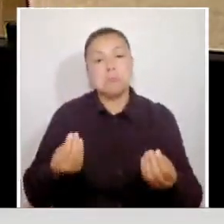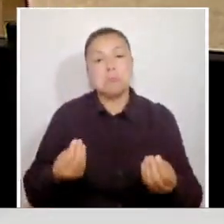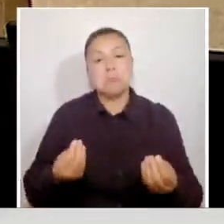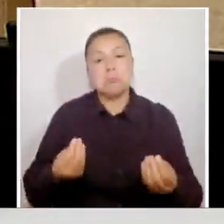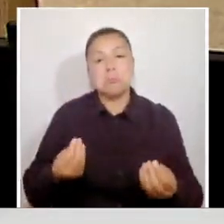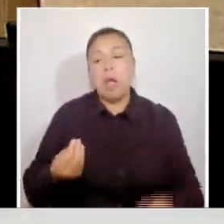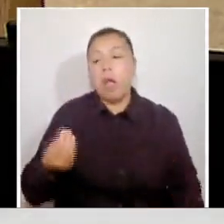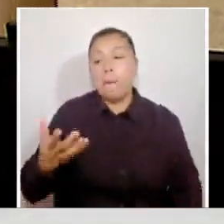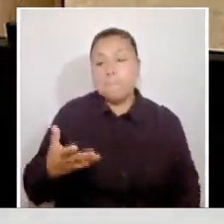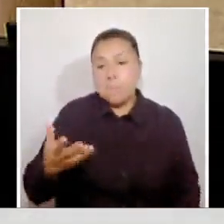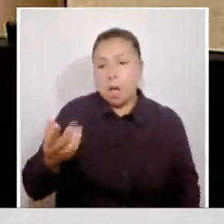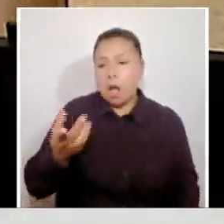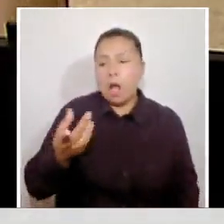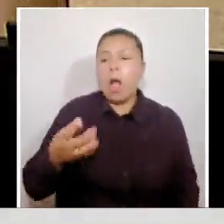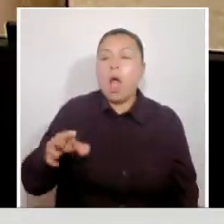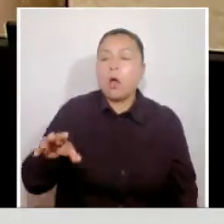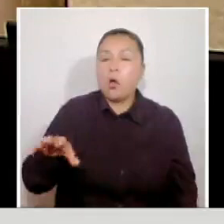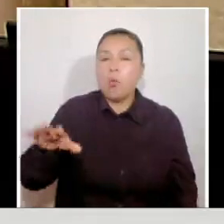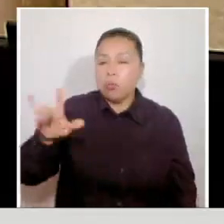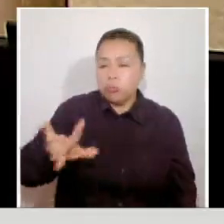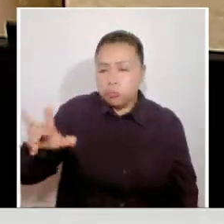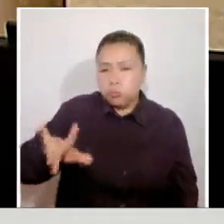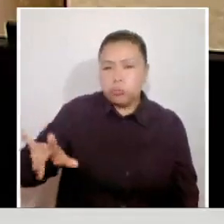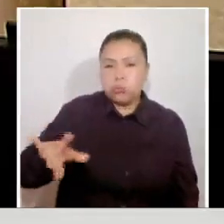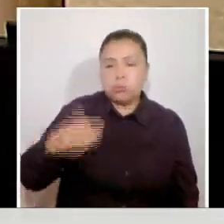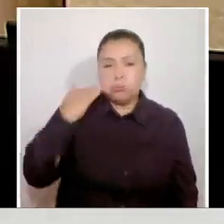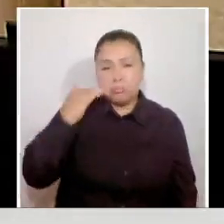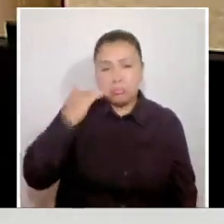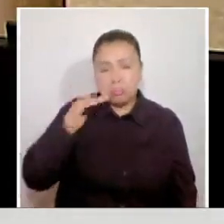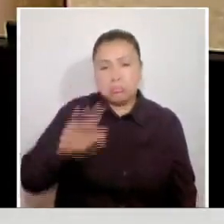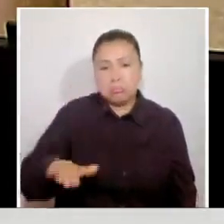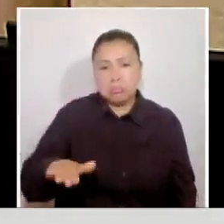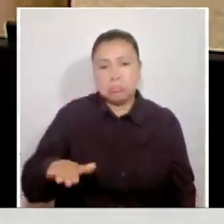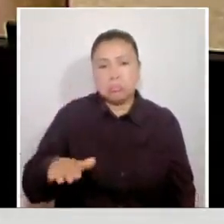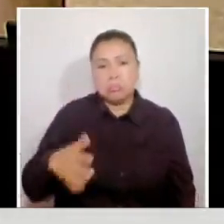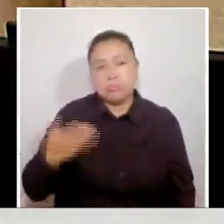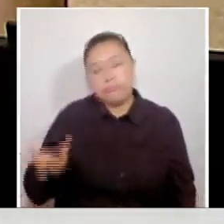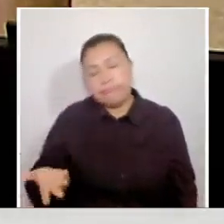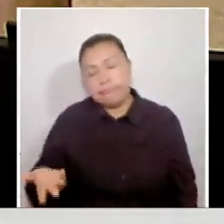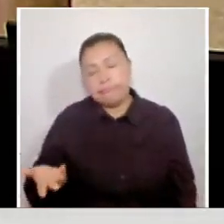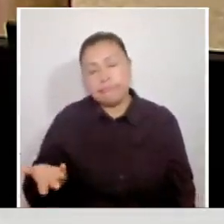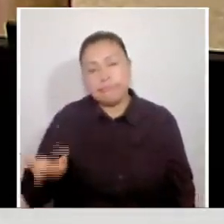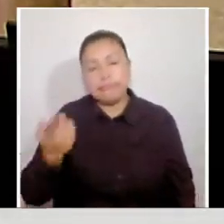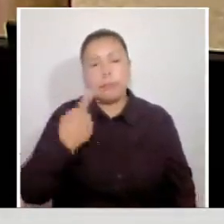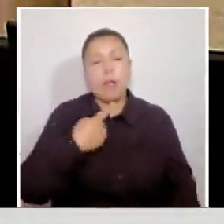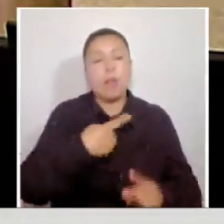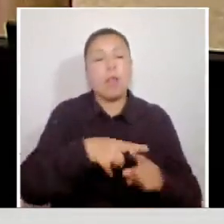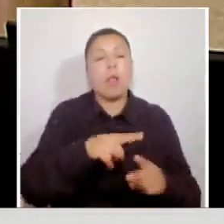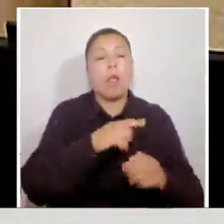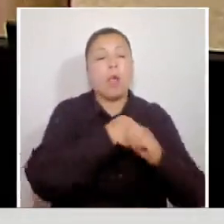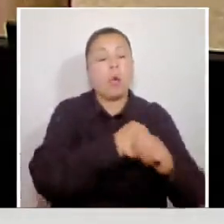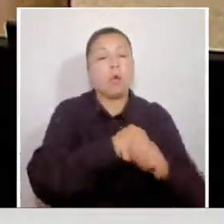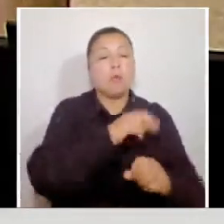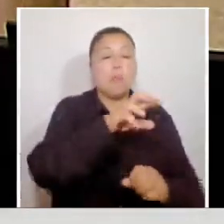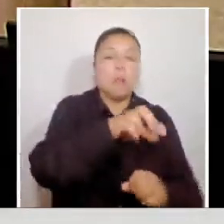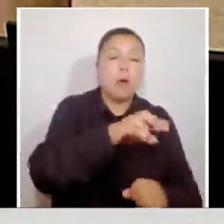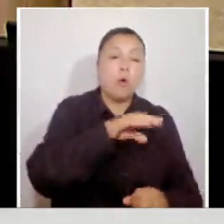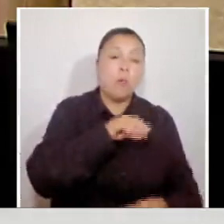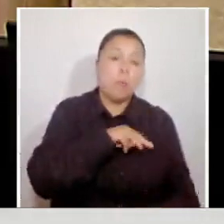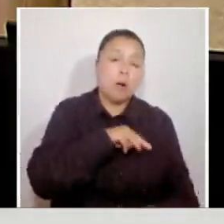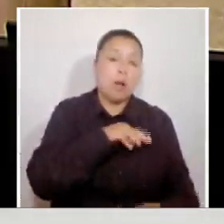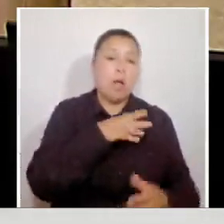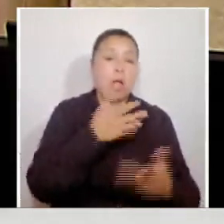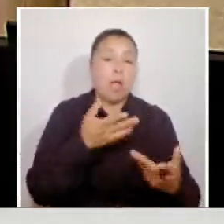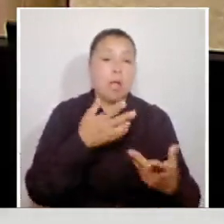capturar la atención del menor en menoscabo del otro progenitor esto es sin